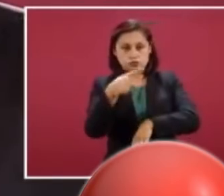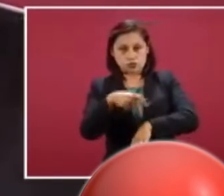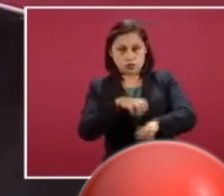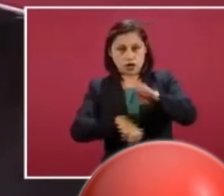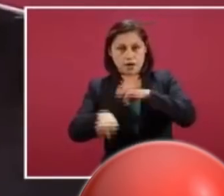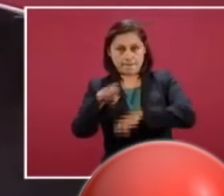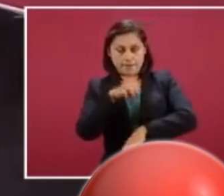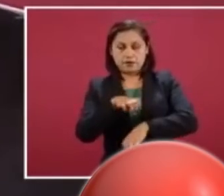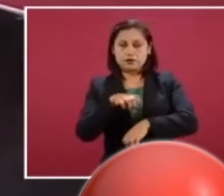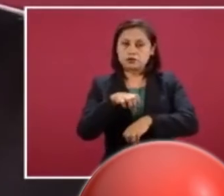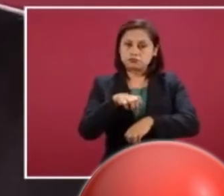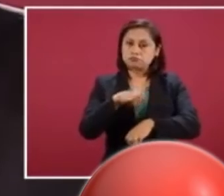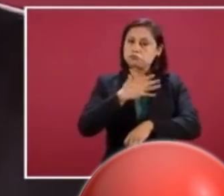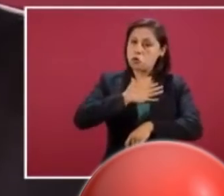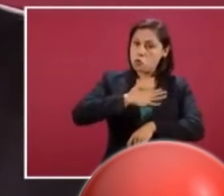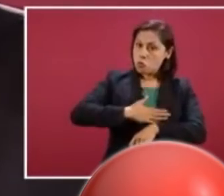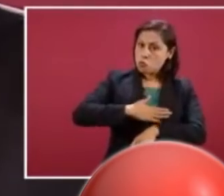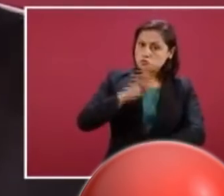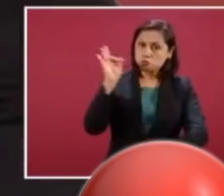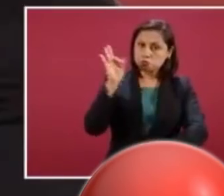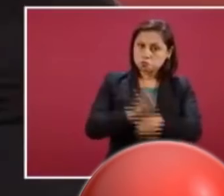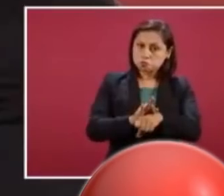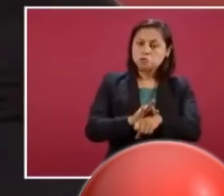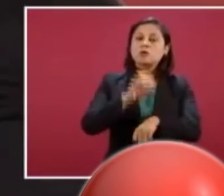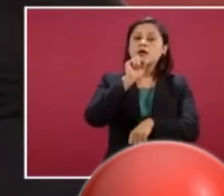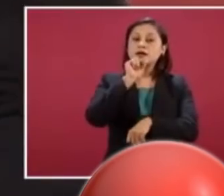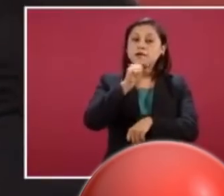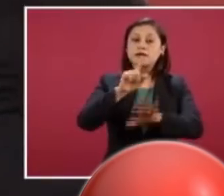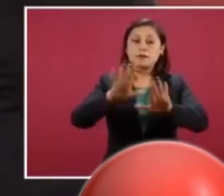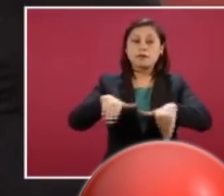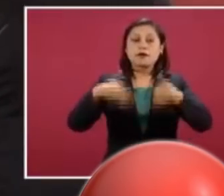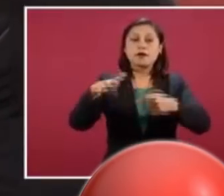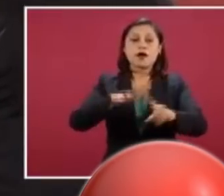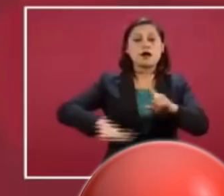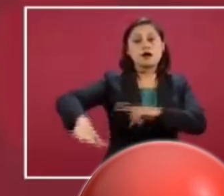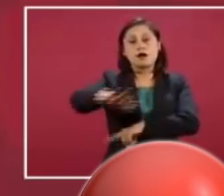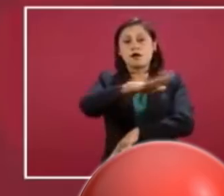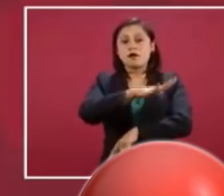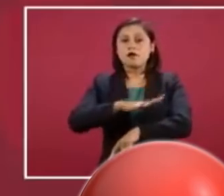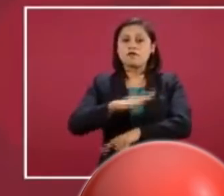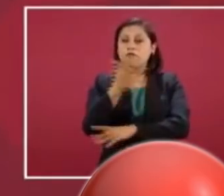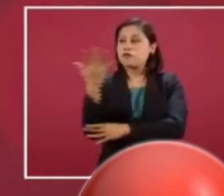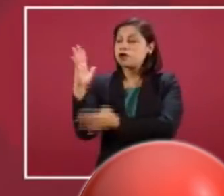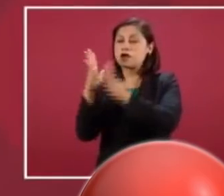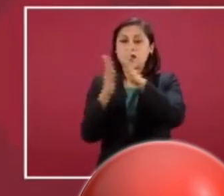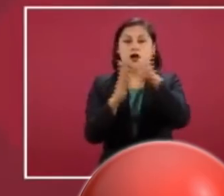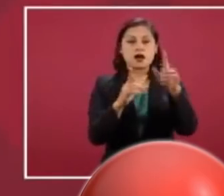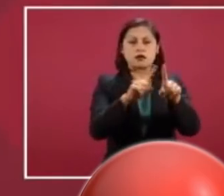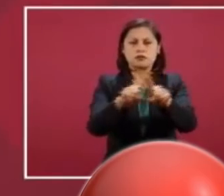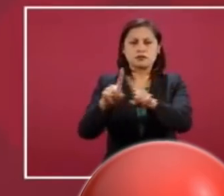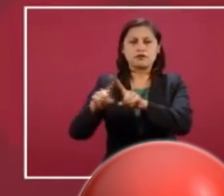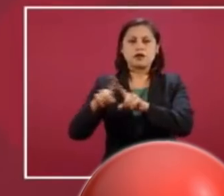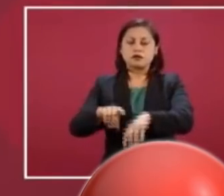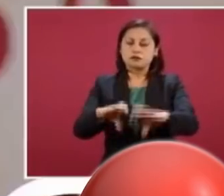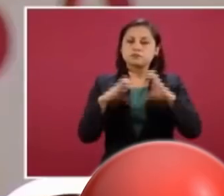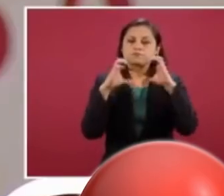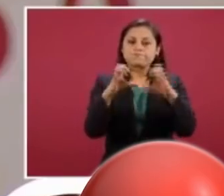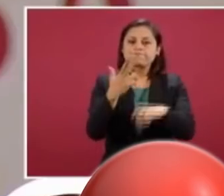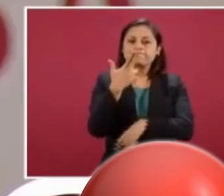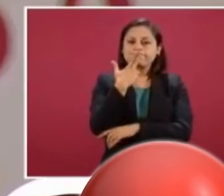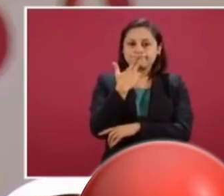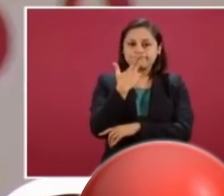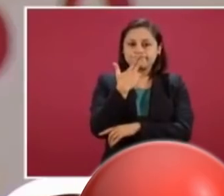cuide el medio ambiente y que se contribuya al